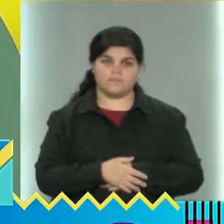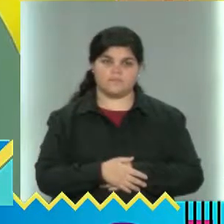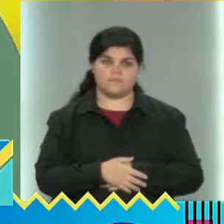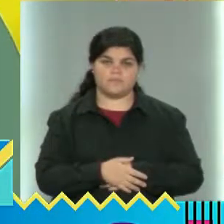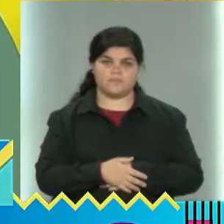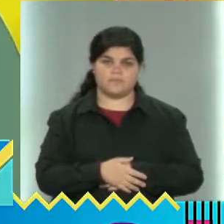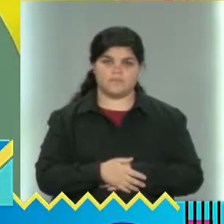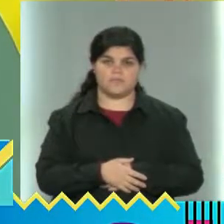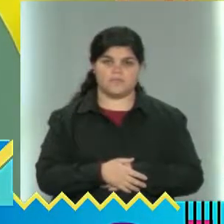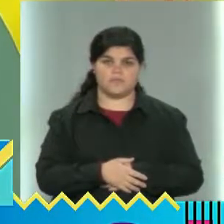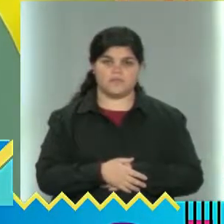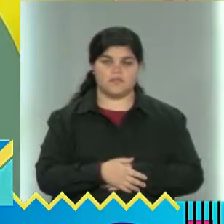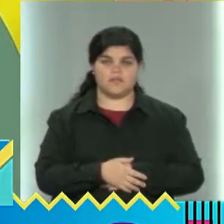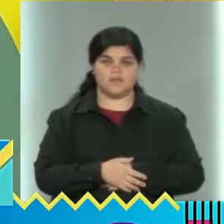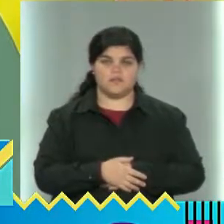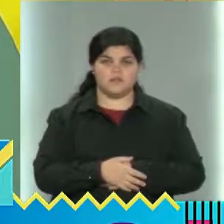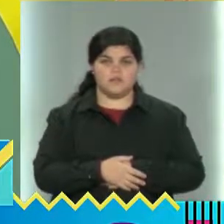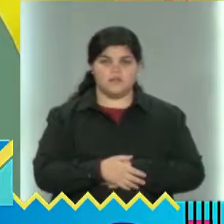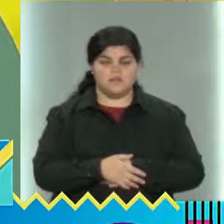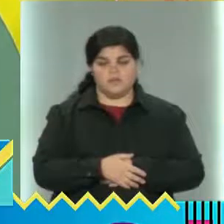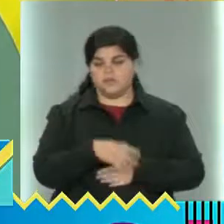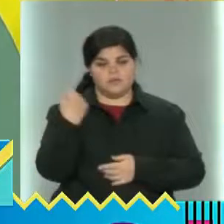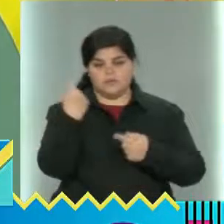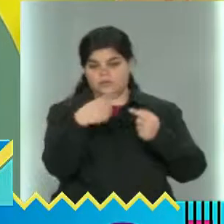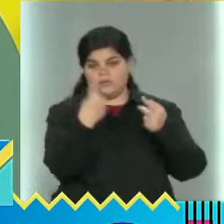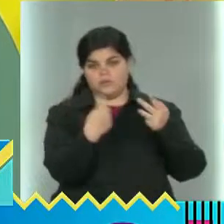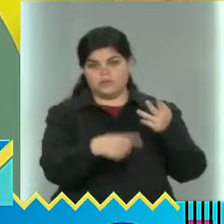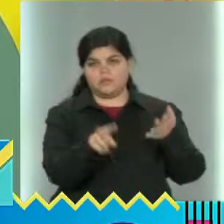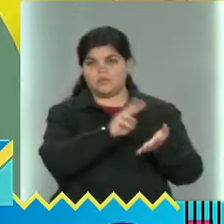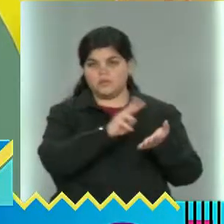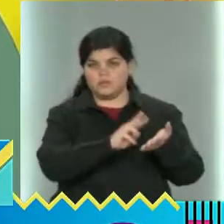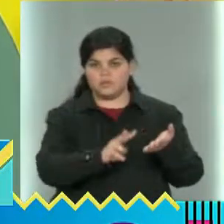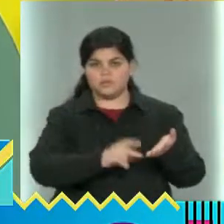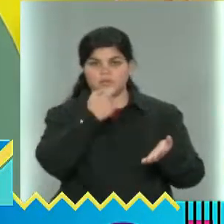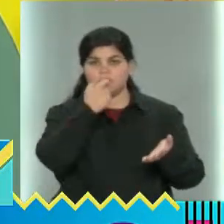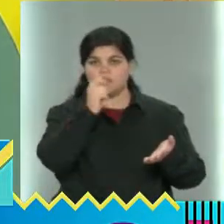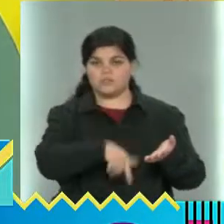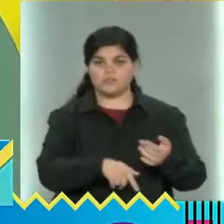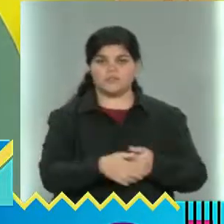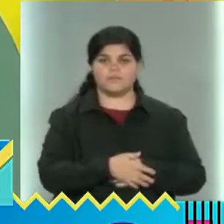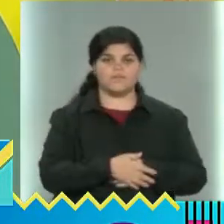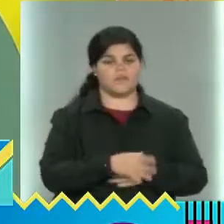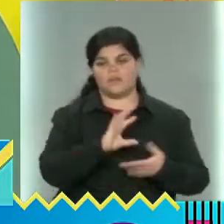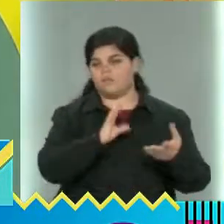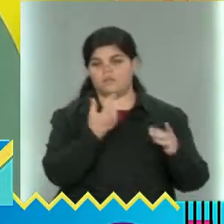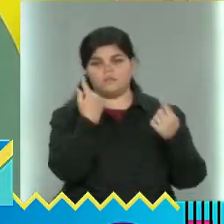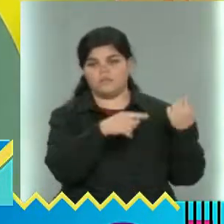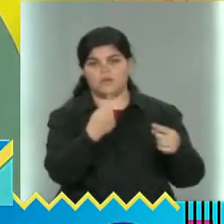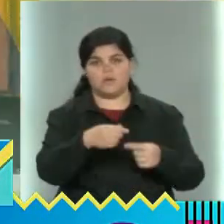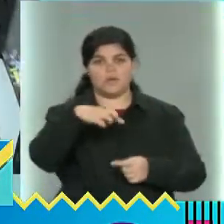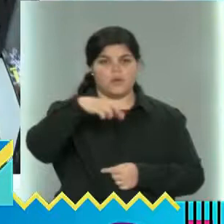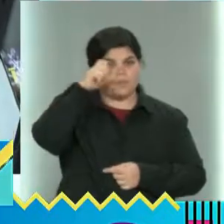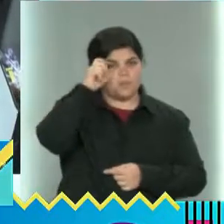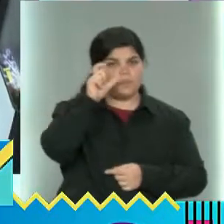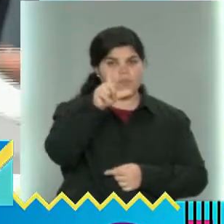Bueno, hay distintas estéticas en la literatura mendocina, distintos perfiles dentro de